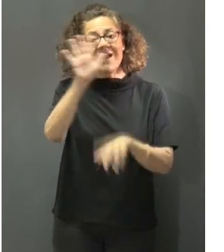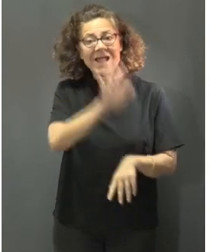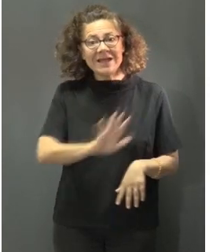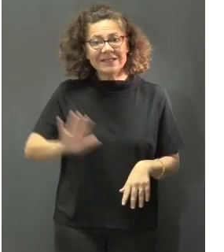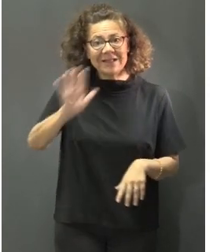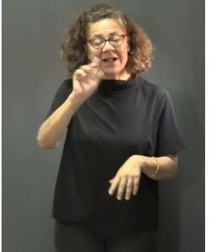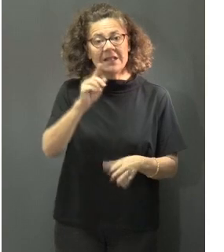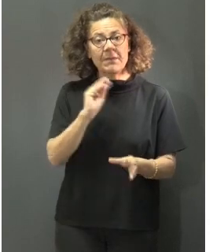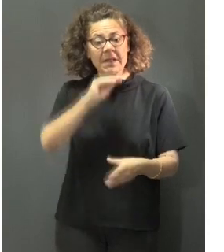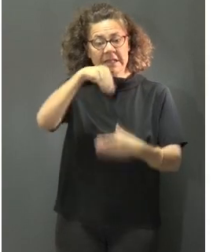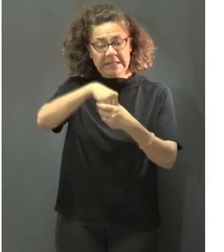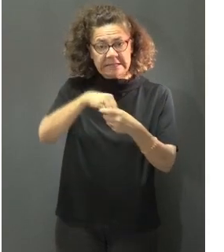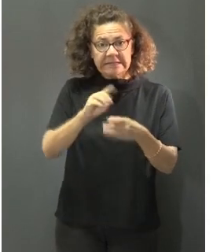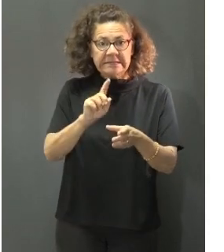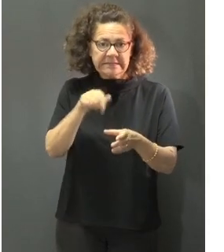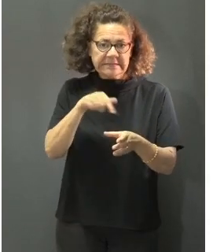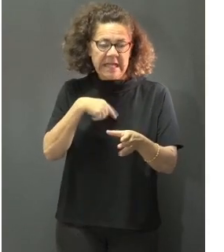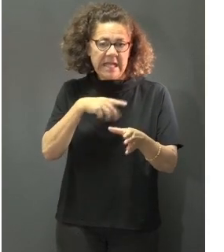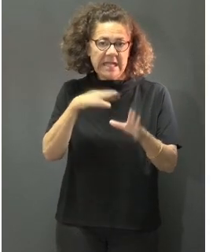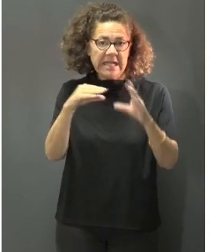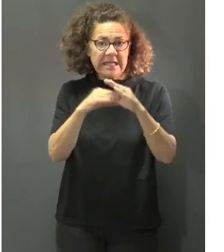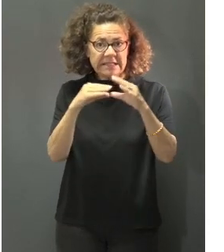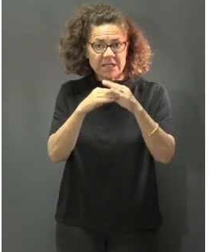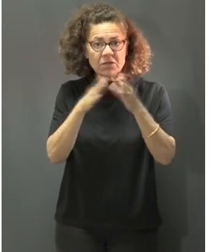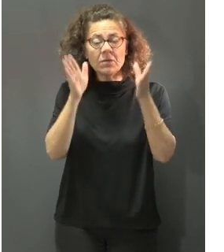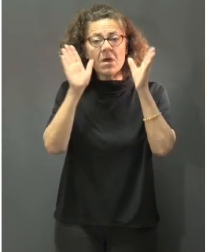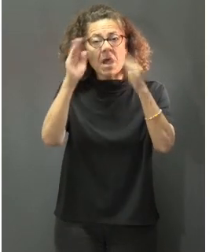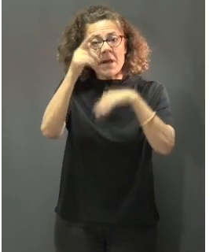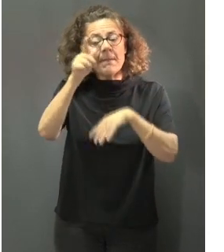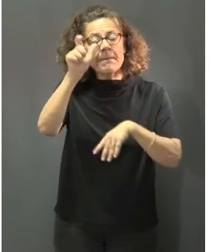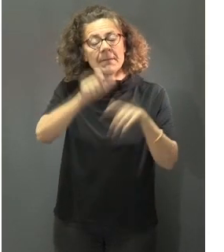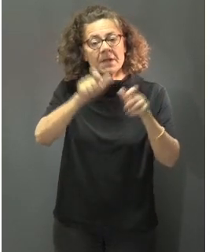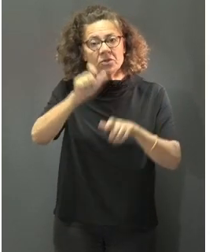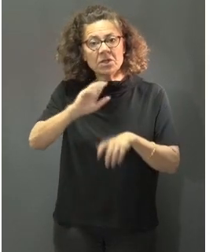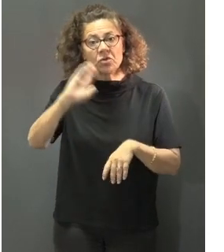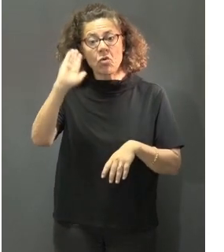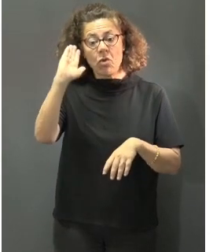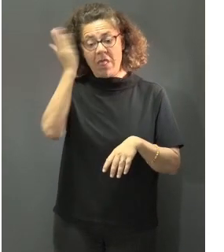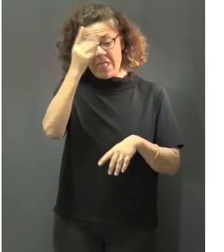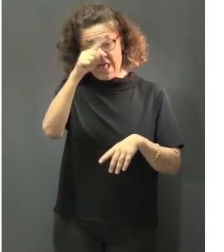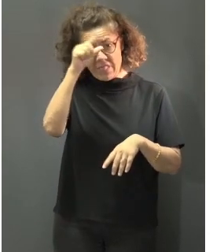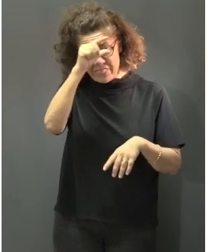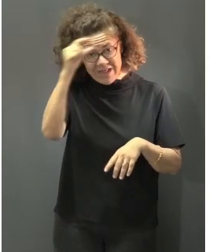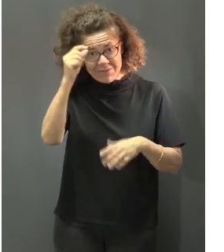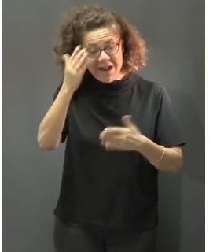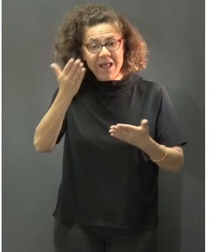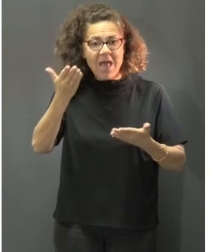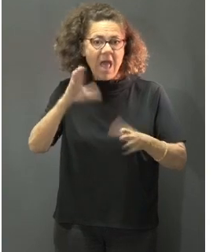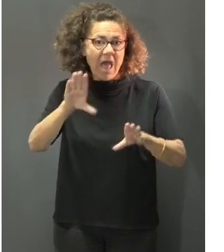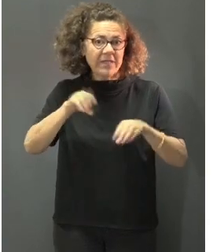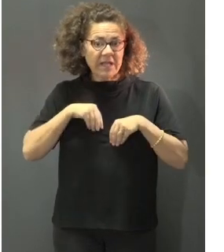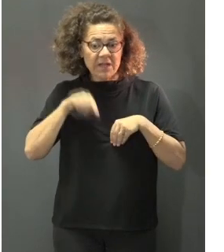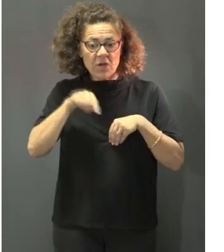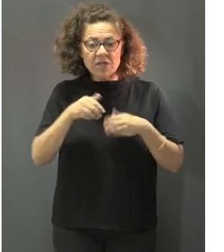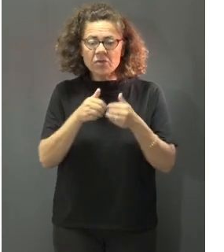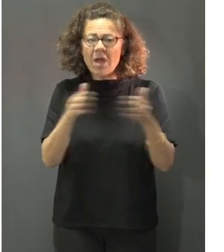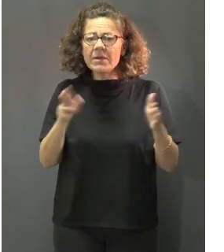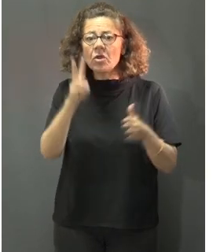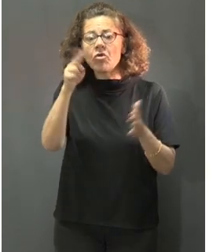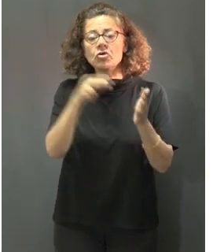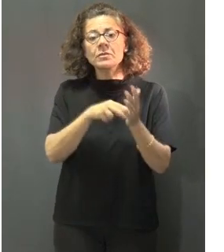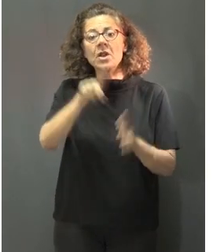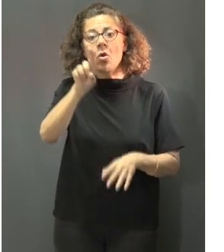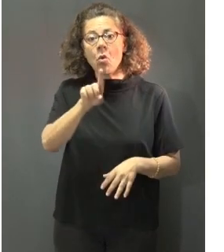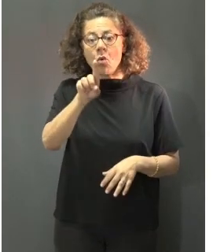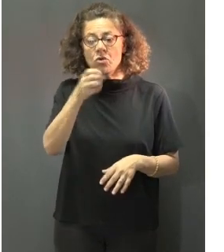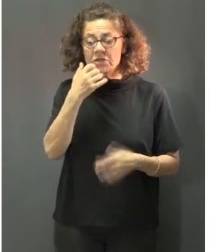pertenece también al IMSERSO y que atiende a personas con daño cerebral adquirido, El centro se abrió en el 2001. Yo cuando hablo de